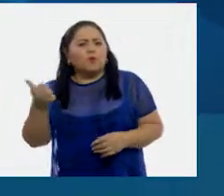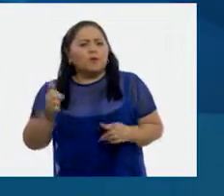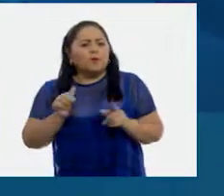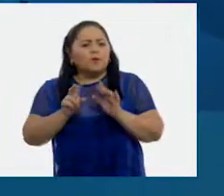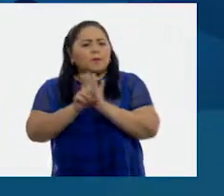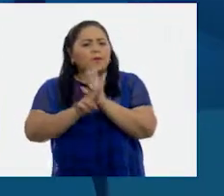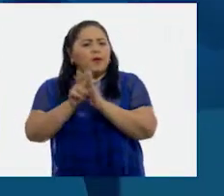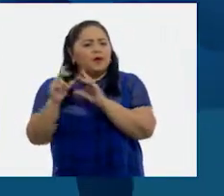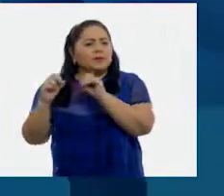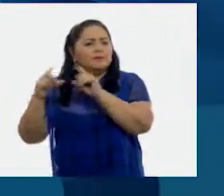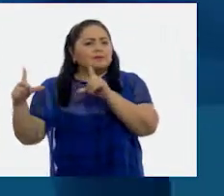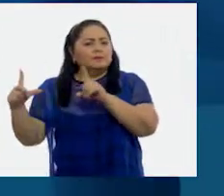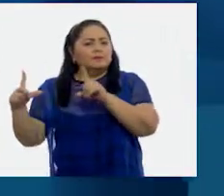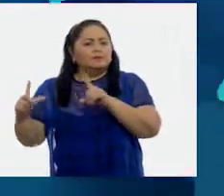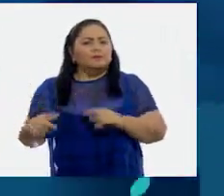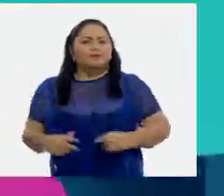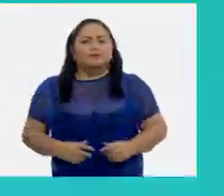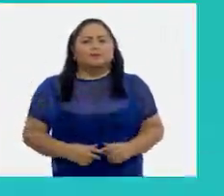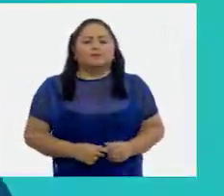video!